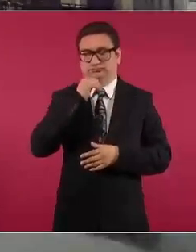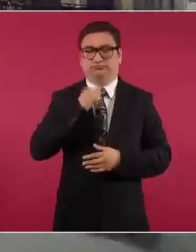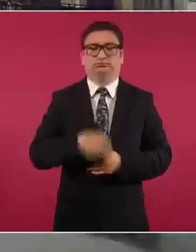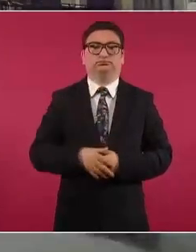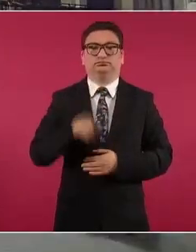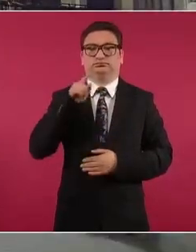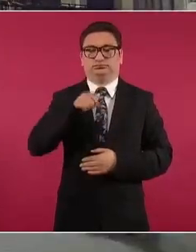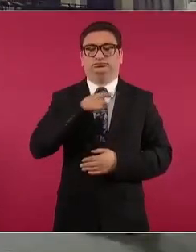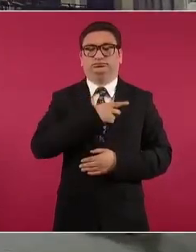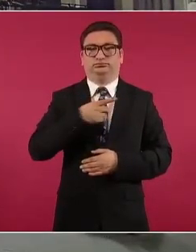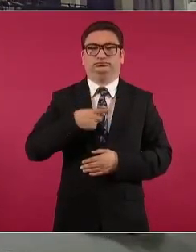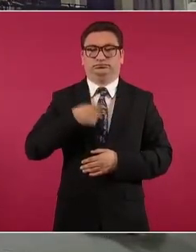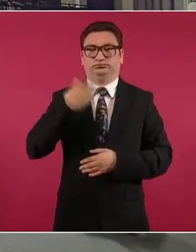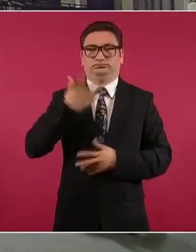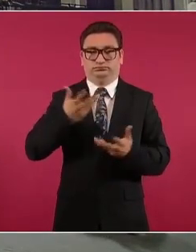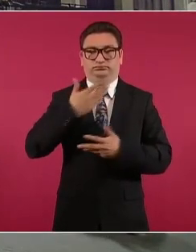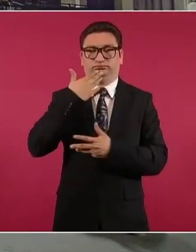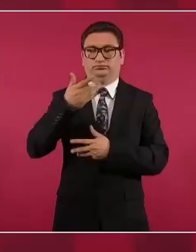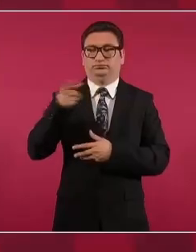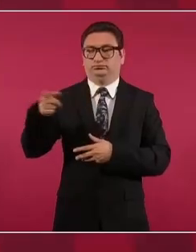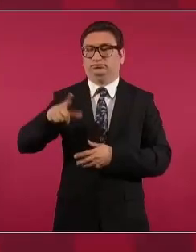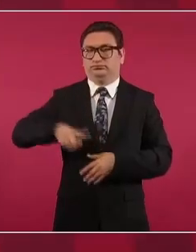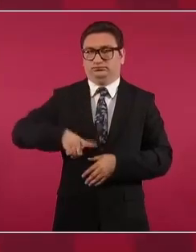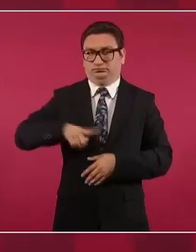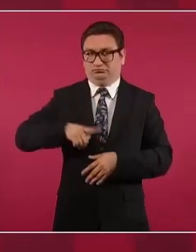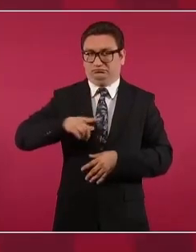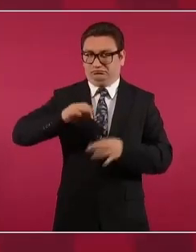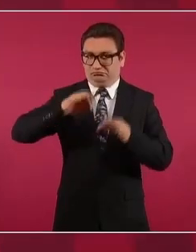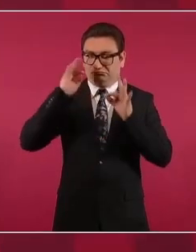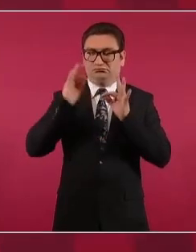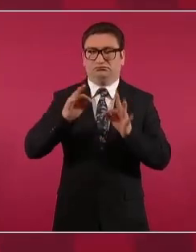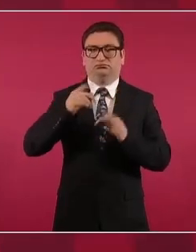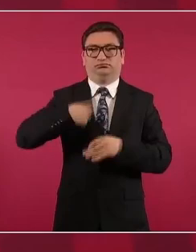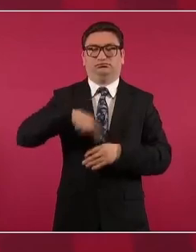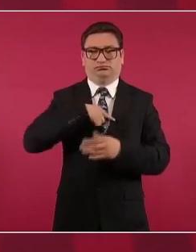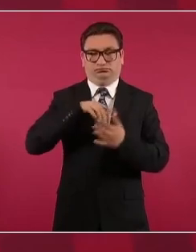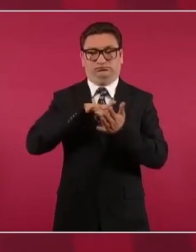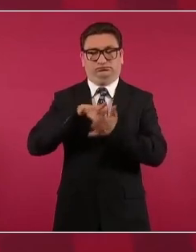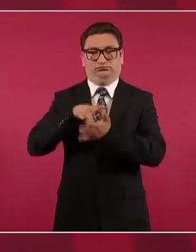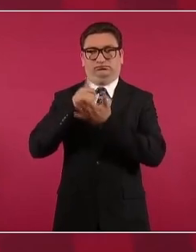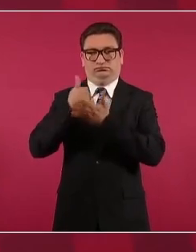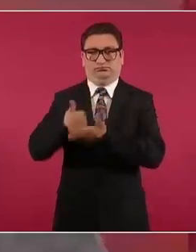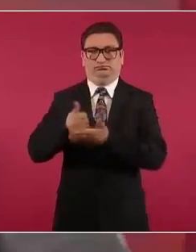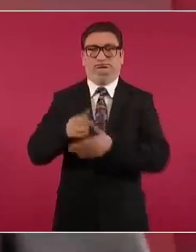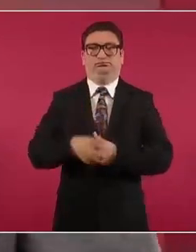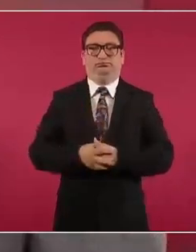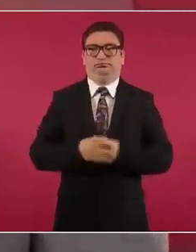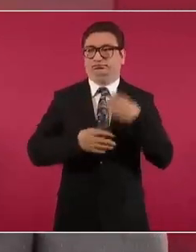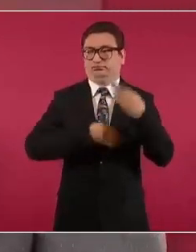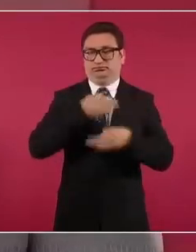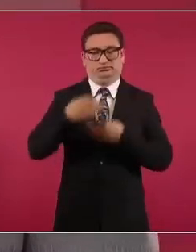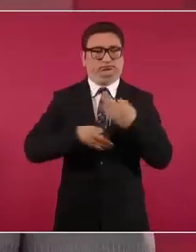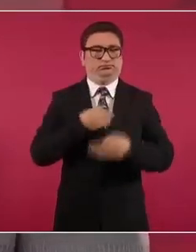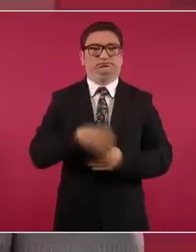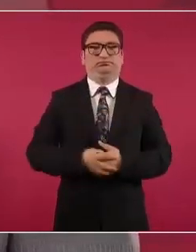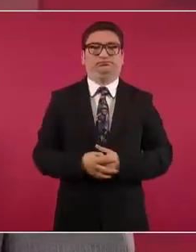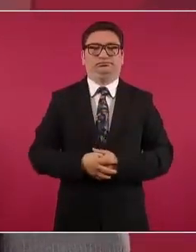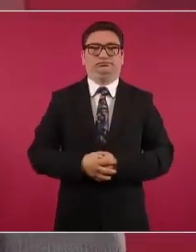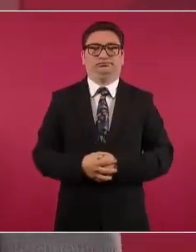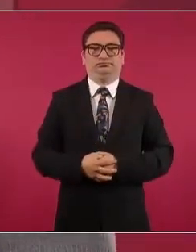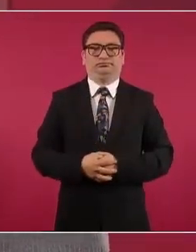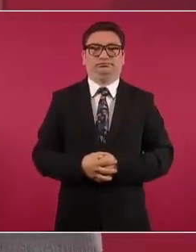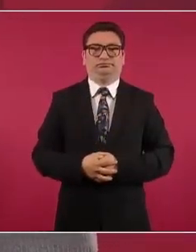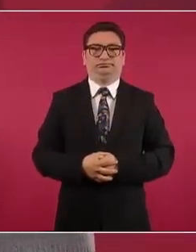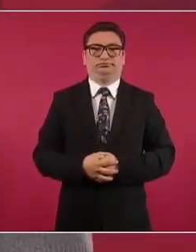Tiene que hacer un gobierno ejemplar y nosotros lo vamos a ayudar en todo.